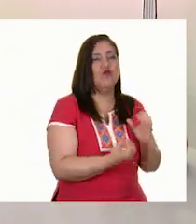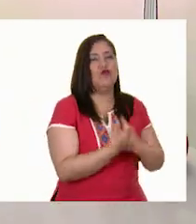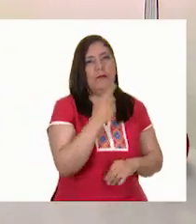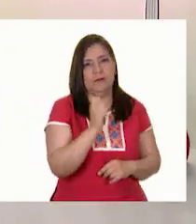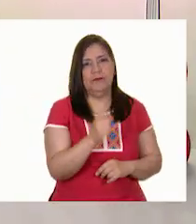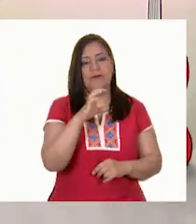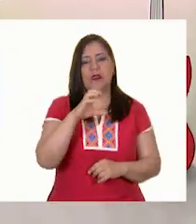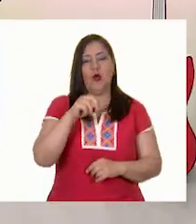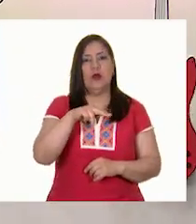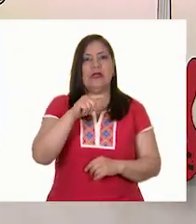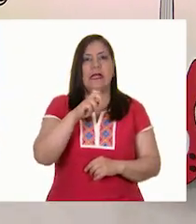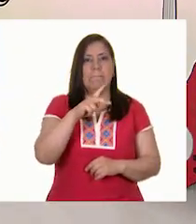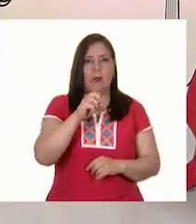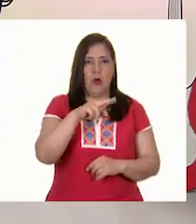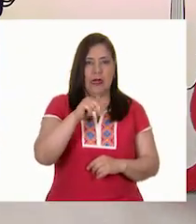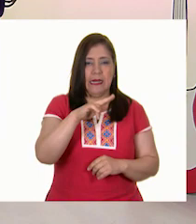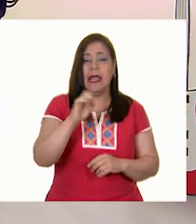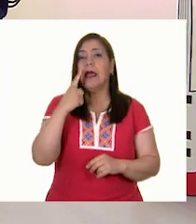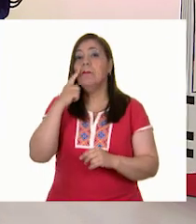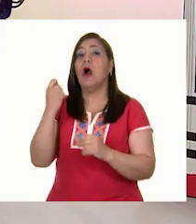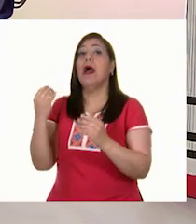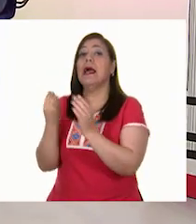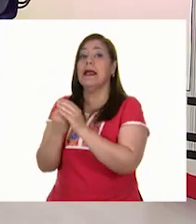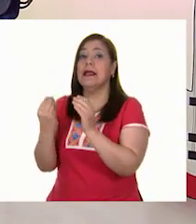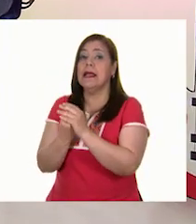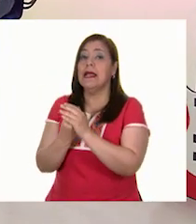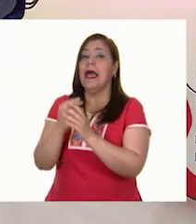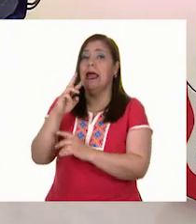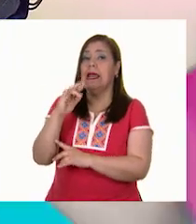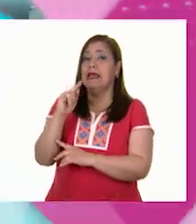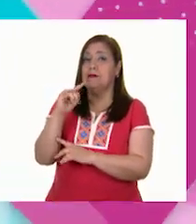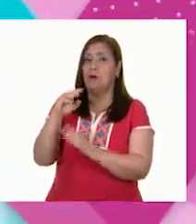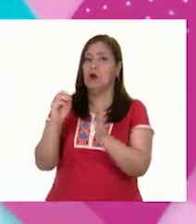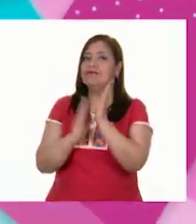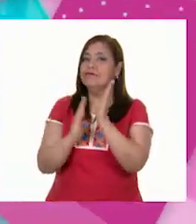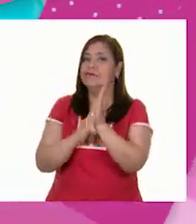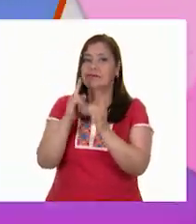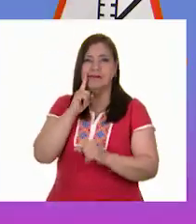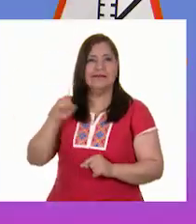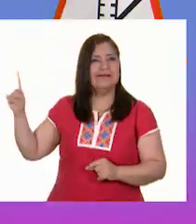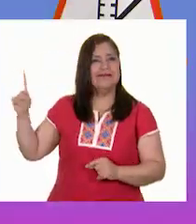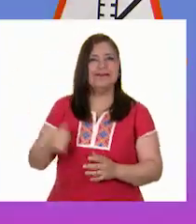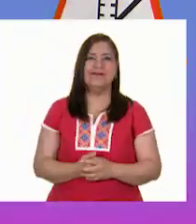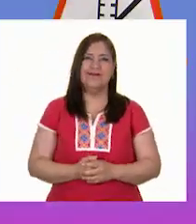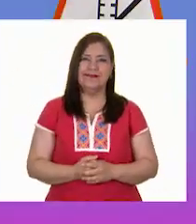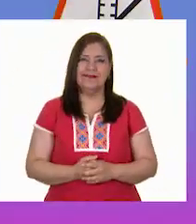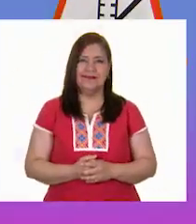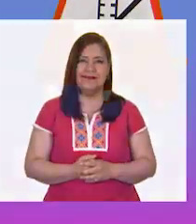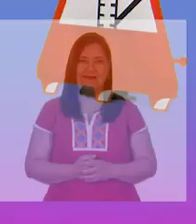ahora vamos a ir a la clase de ritmo, ¿te parece? Ah, me encanta, vamos. Adelante.